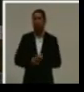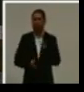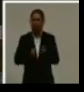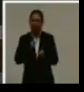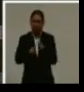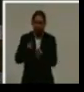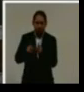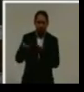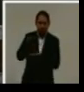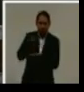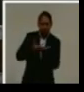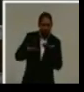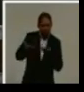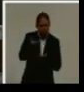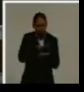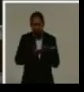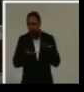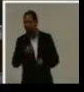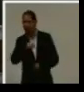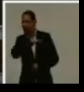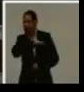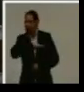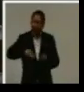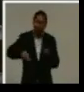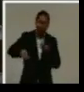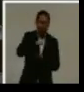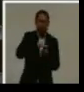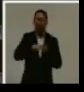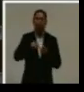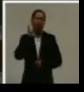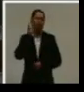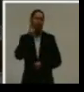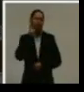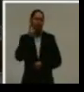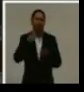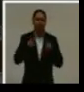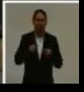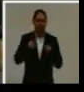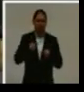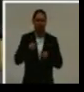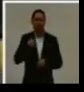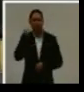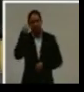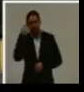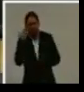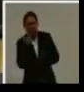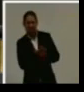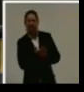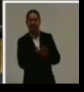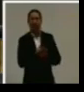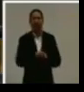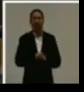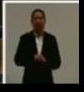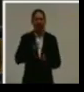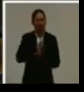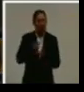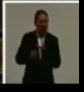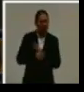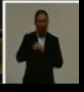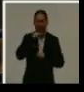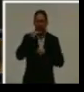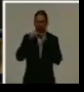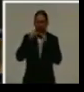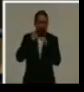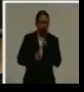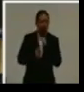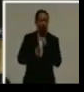con muchos, espero el apoyo de todos los diputados para que ninguna persona que está siendo violador de leyes civiles, en el caso de no reconocer